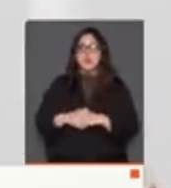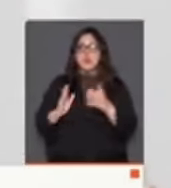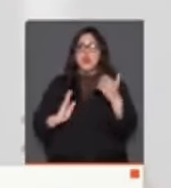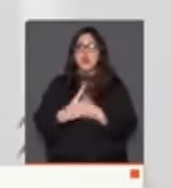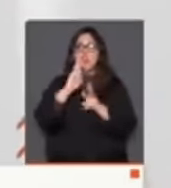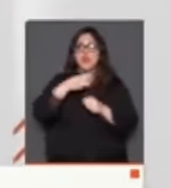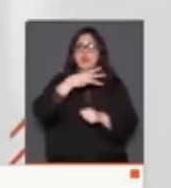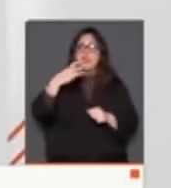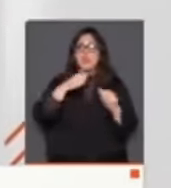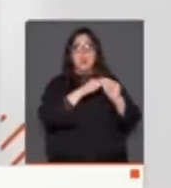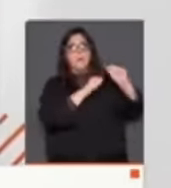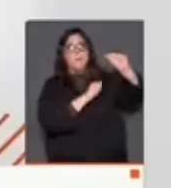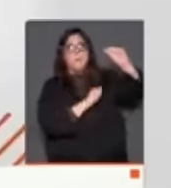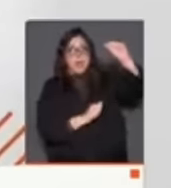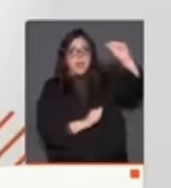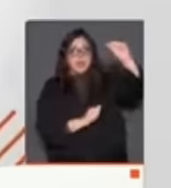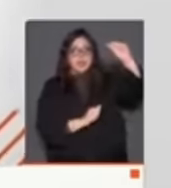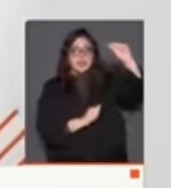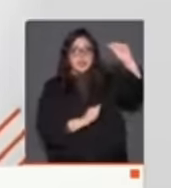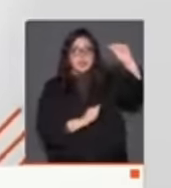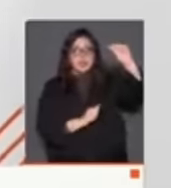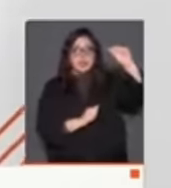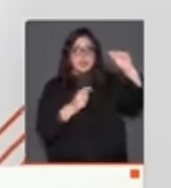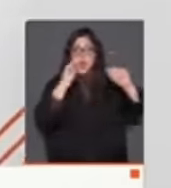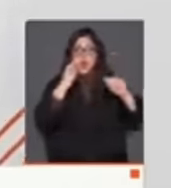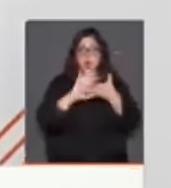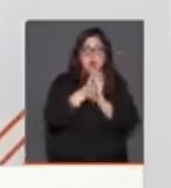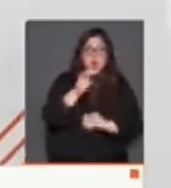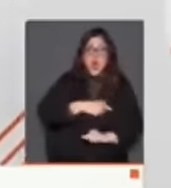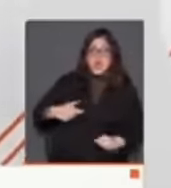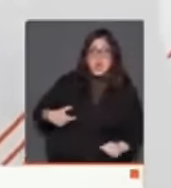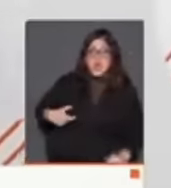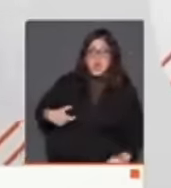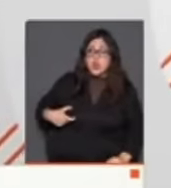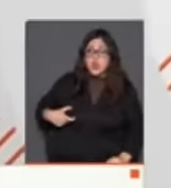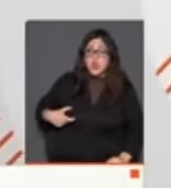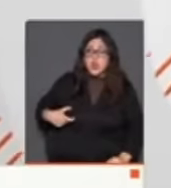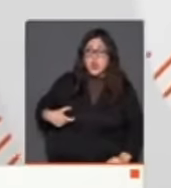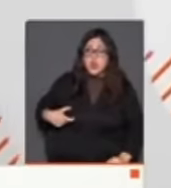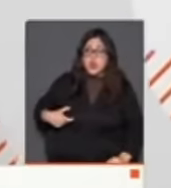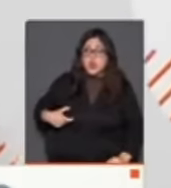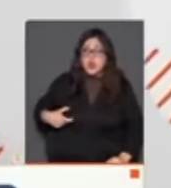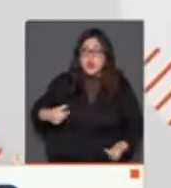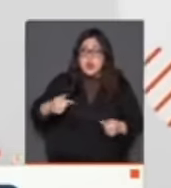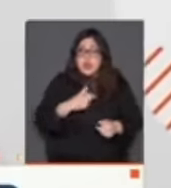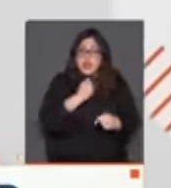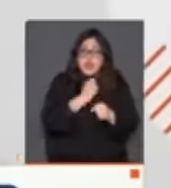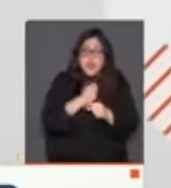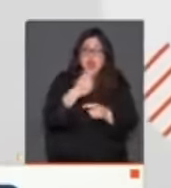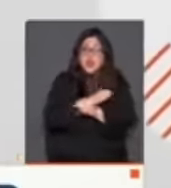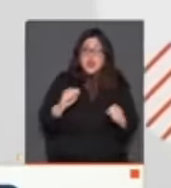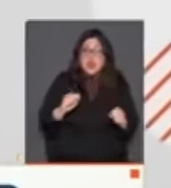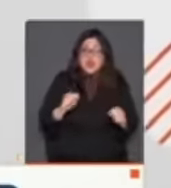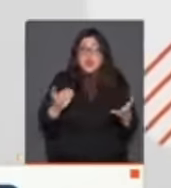alto y le doy la gracia a todos los gobiernos que han pasado y quiero trabajar y por la ley no se puede,